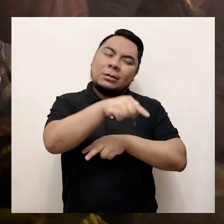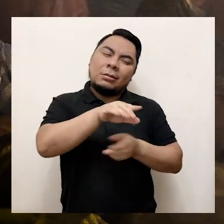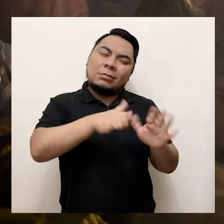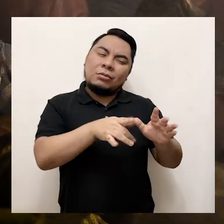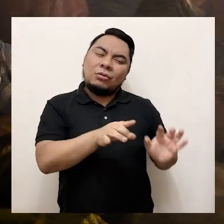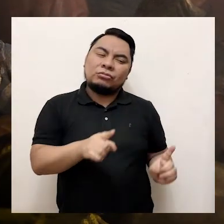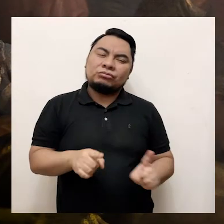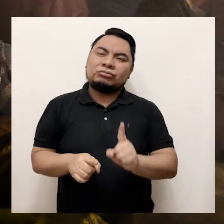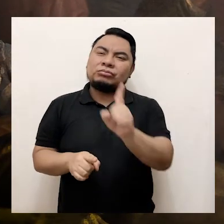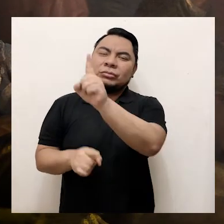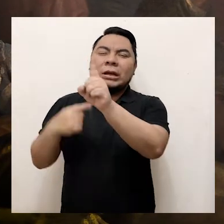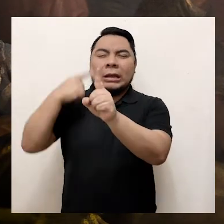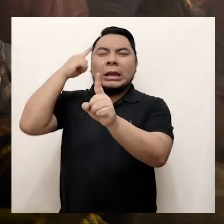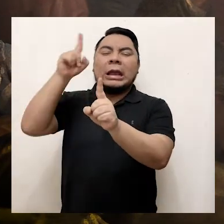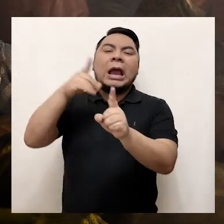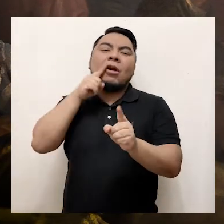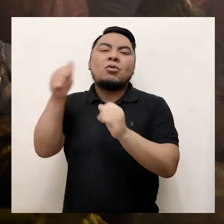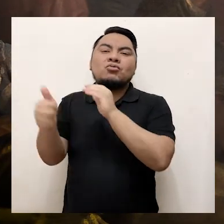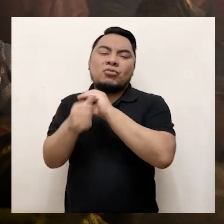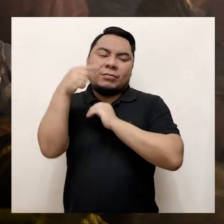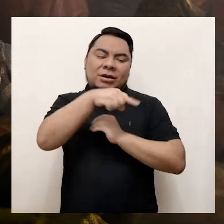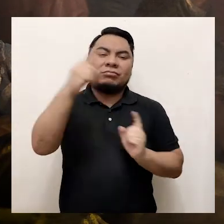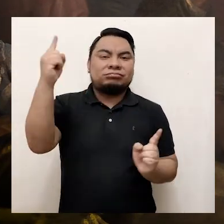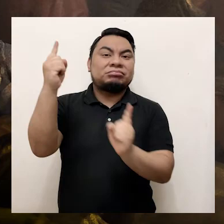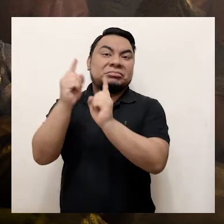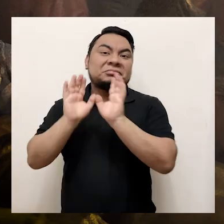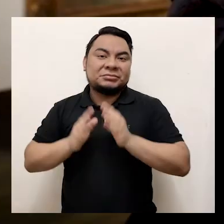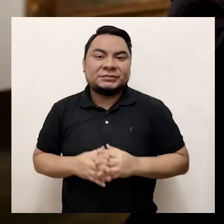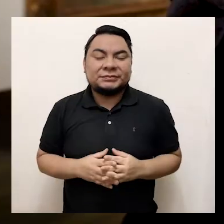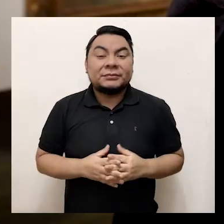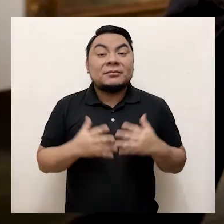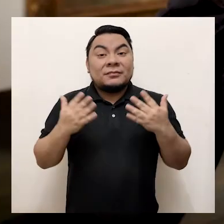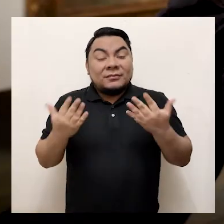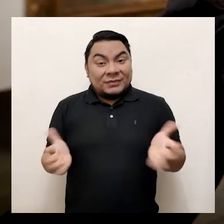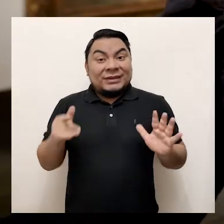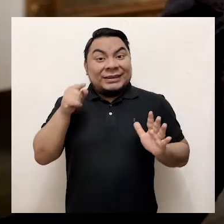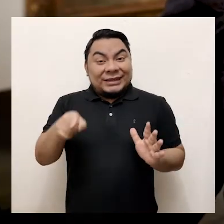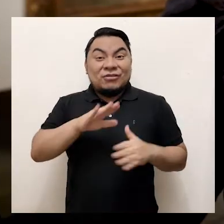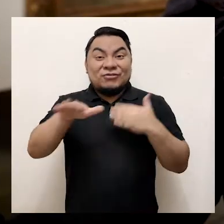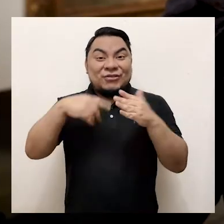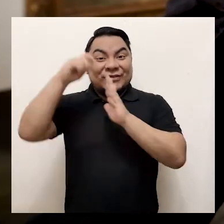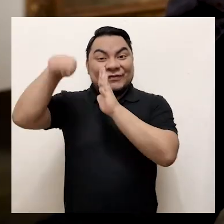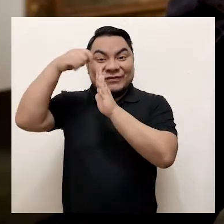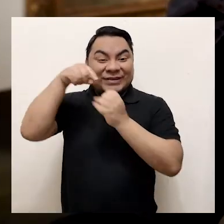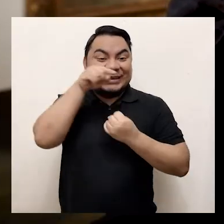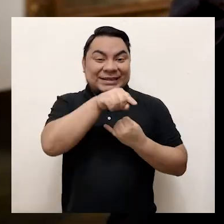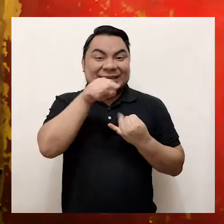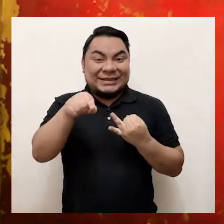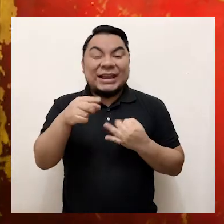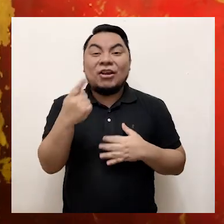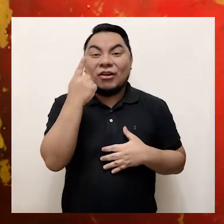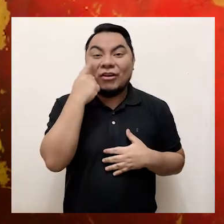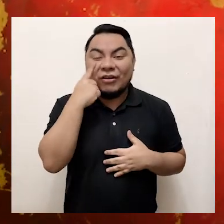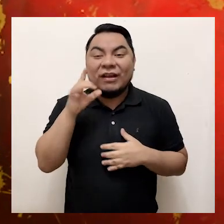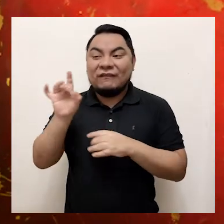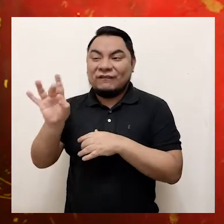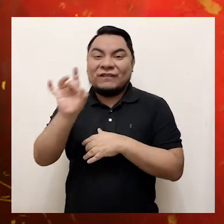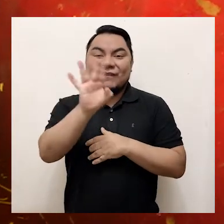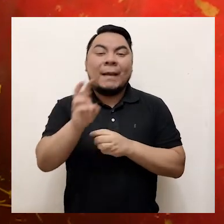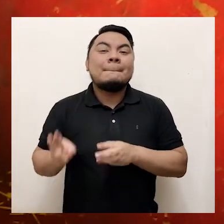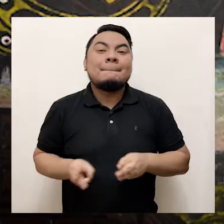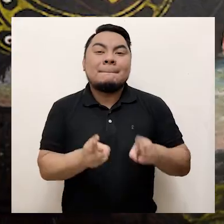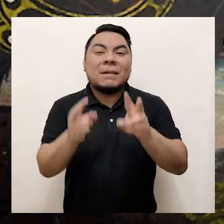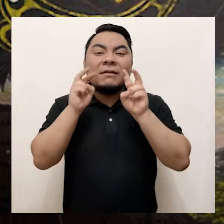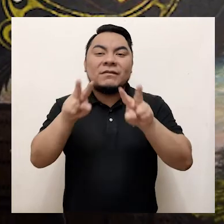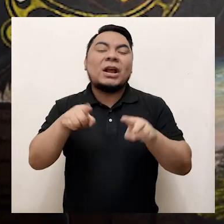destino glorioso que los dioses han reservado para el filósofo. A lo largo de esta serie de videos, hemos conocido